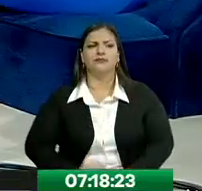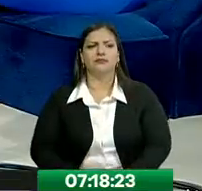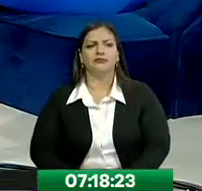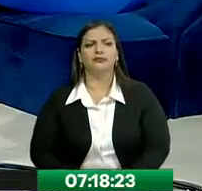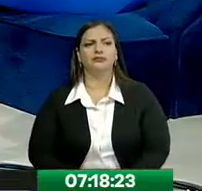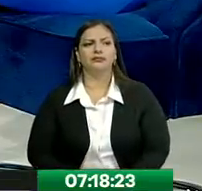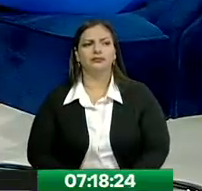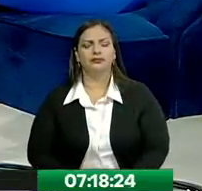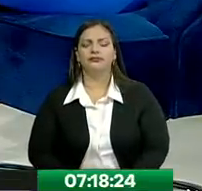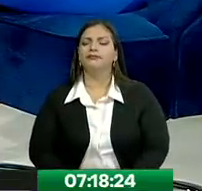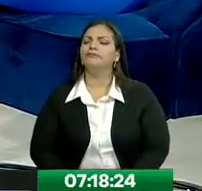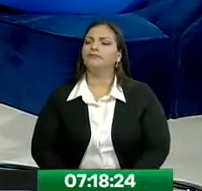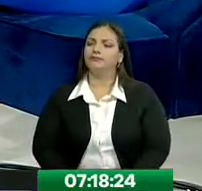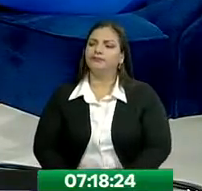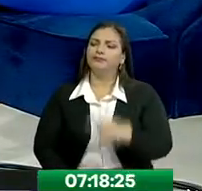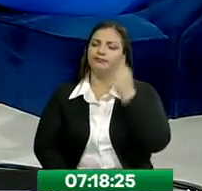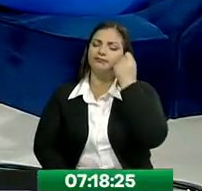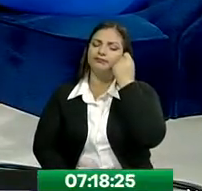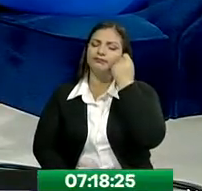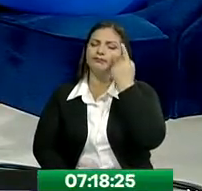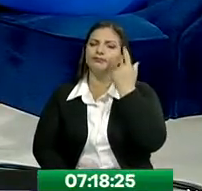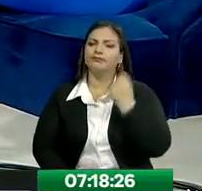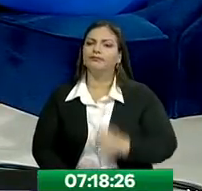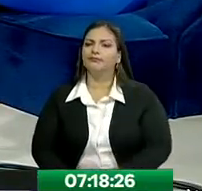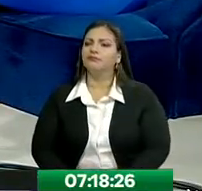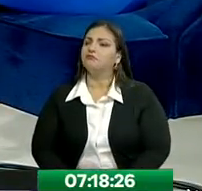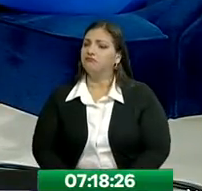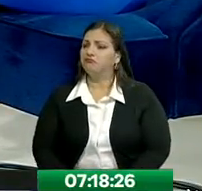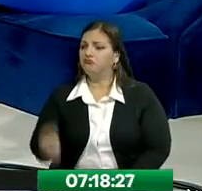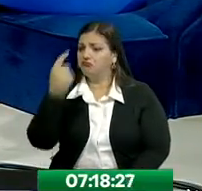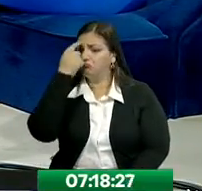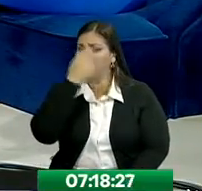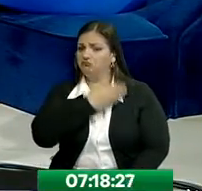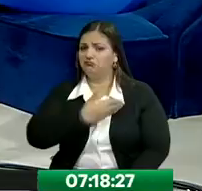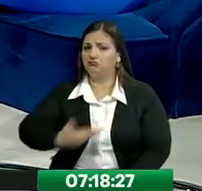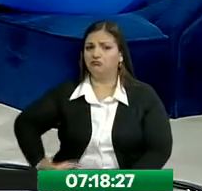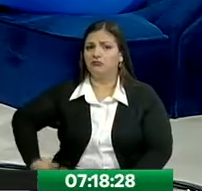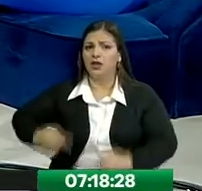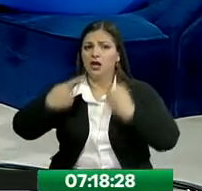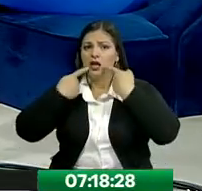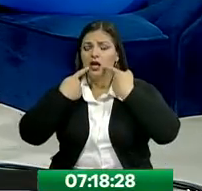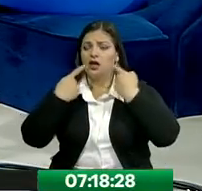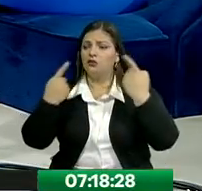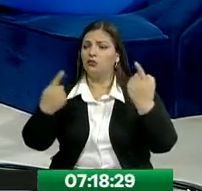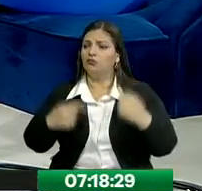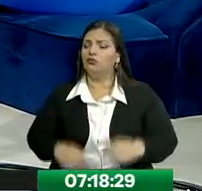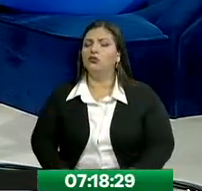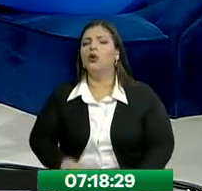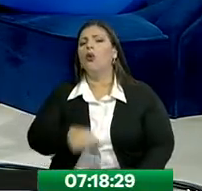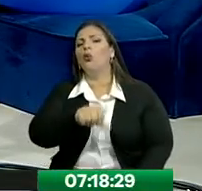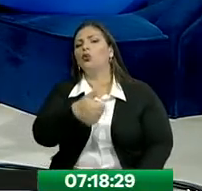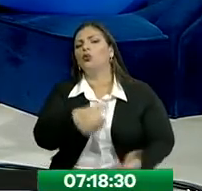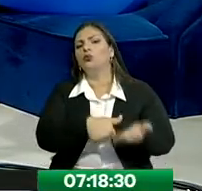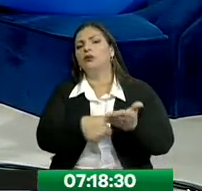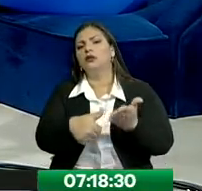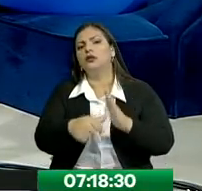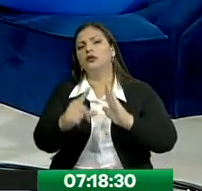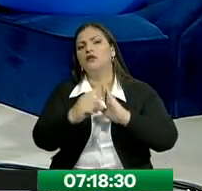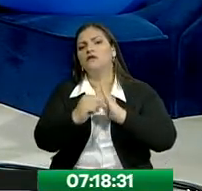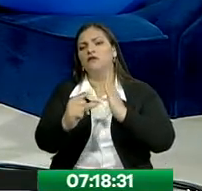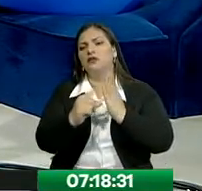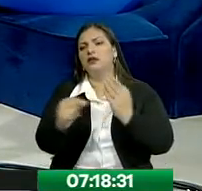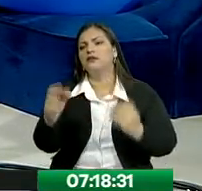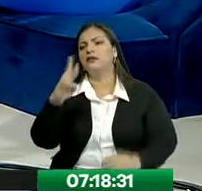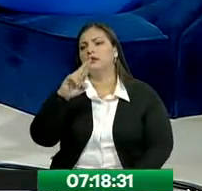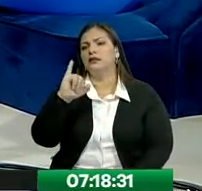entonces, me imagino acoge usted de manera positiva el anuncio hecho por el ministro de Finanzas, Richard Martínez, quien indica que luego de las